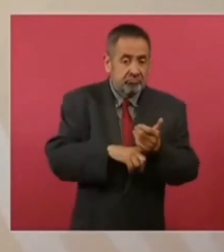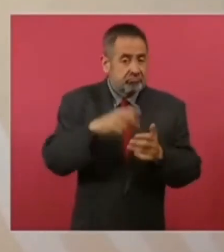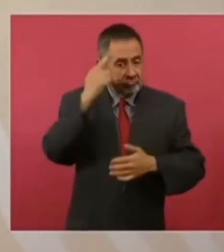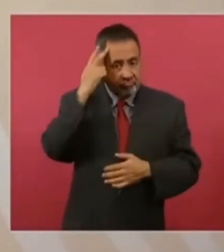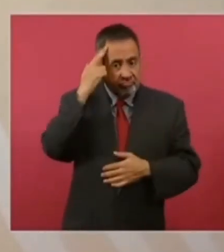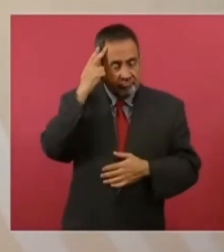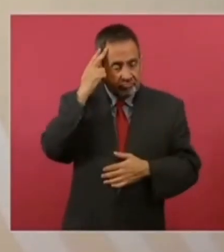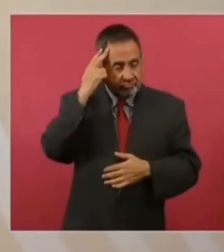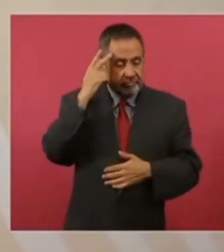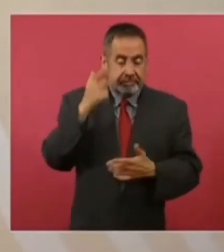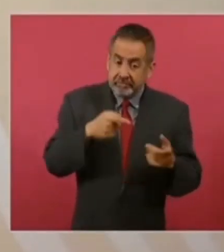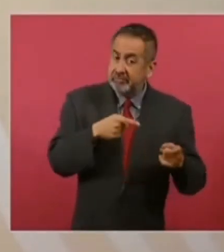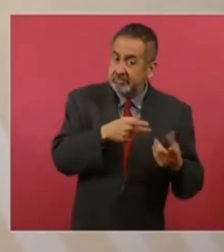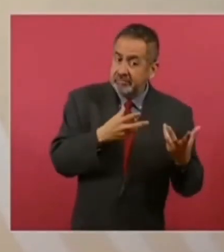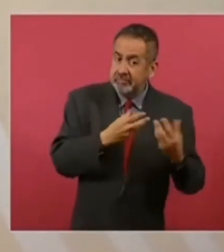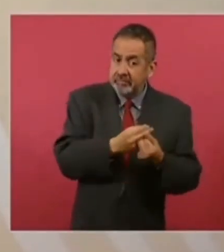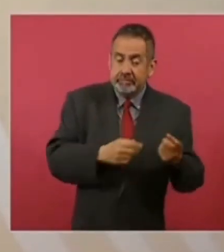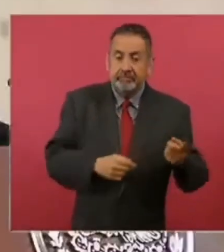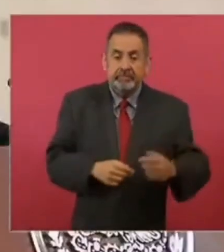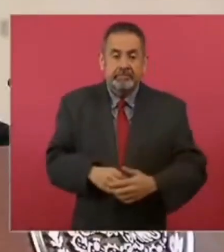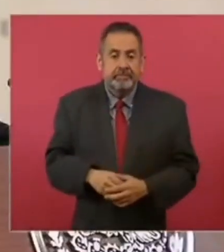Tiempo después,